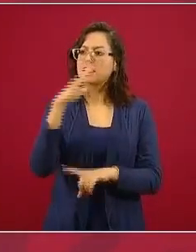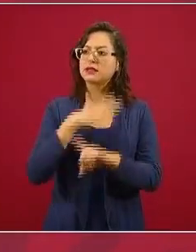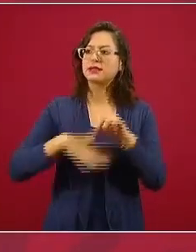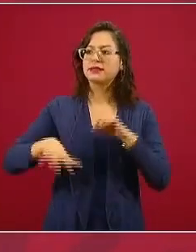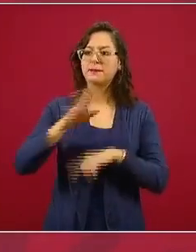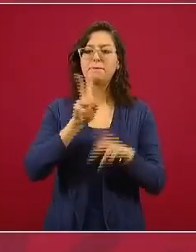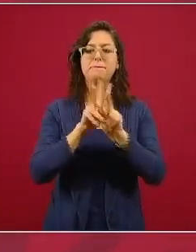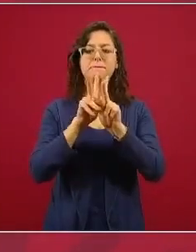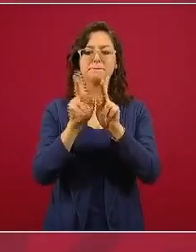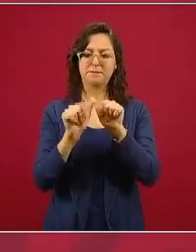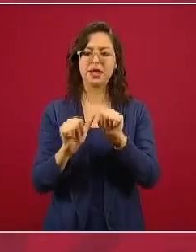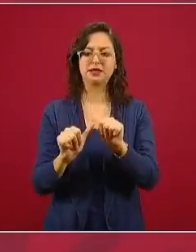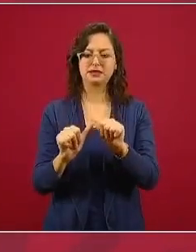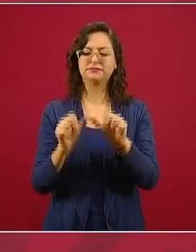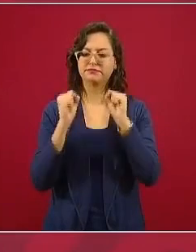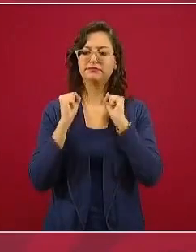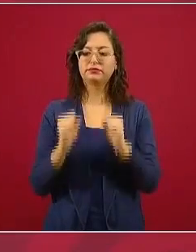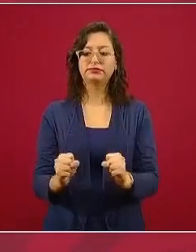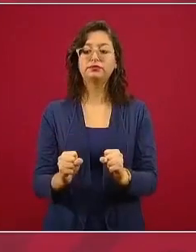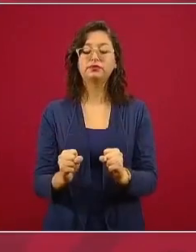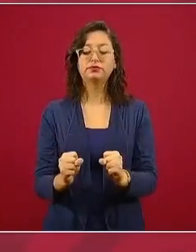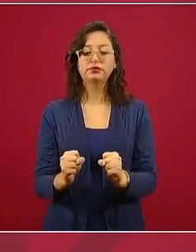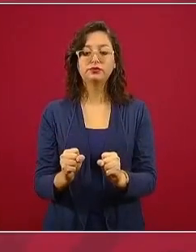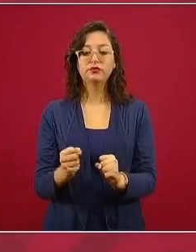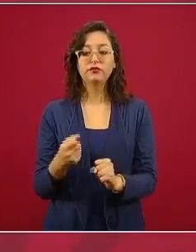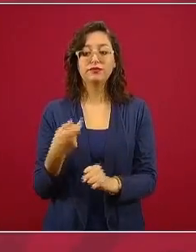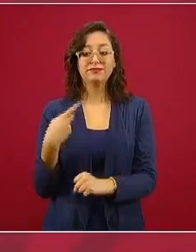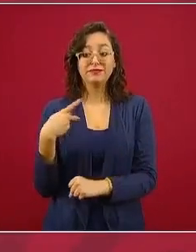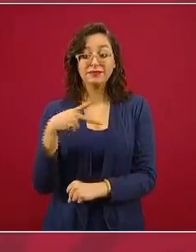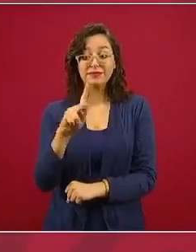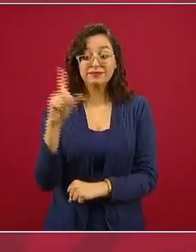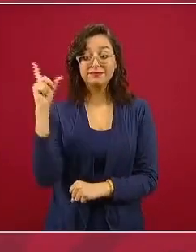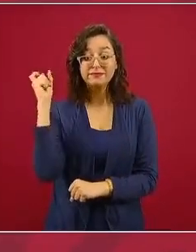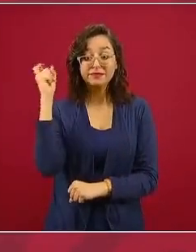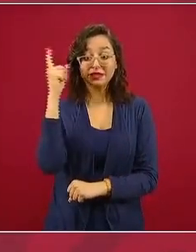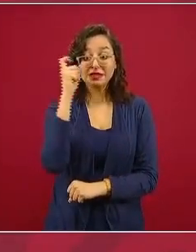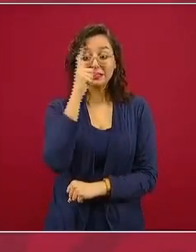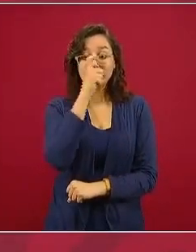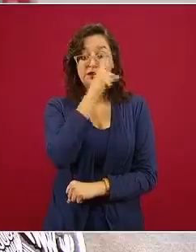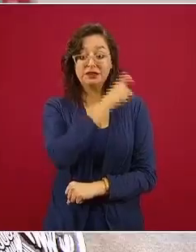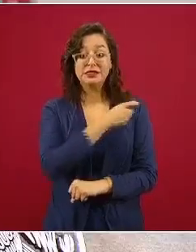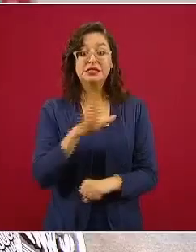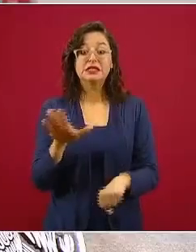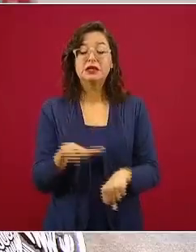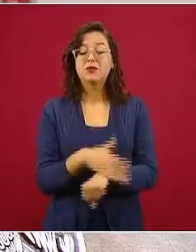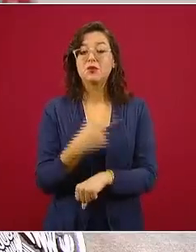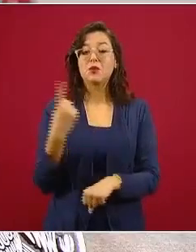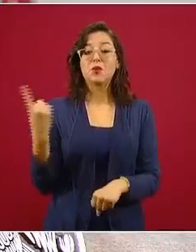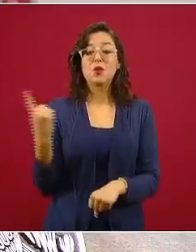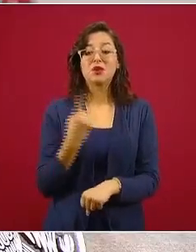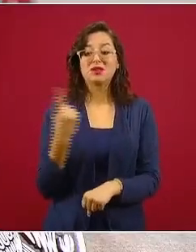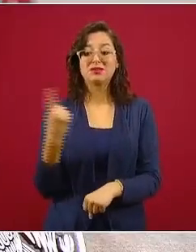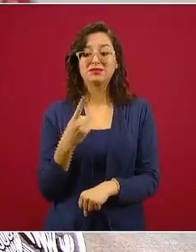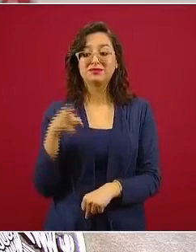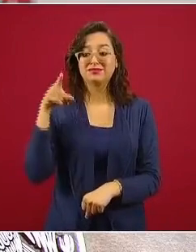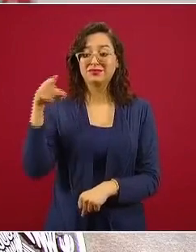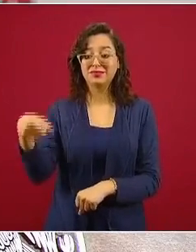asunto muy complejo porque se dejó